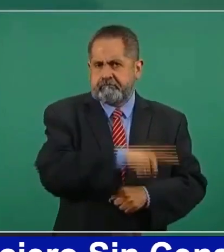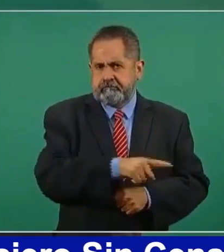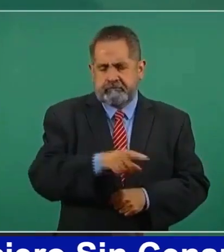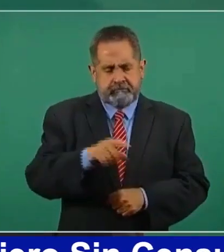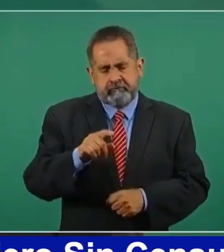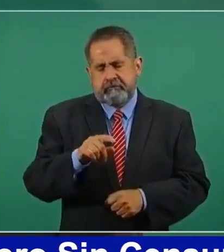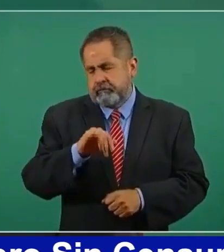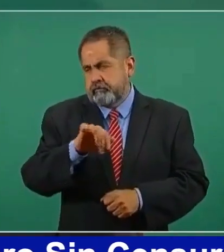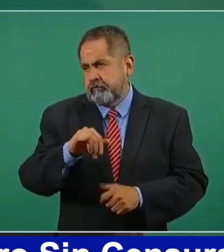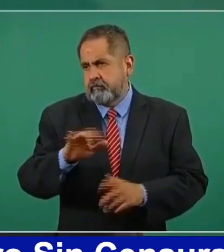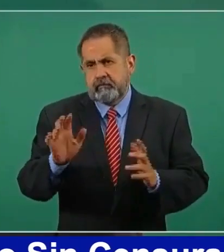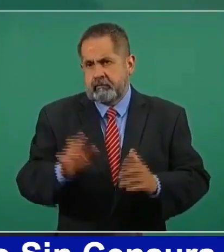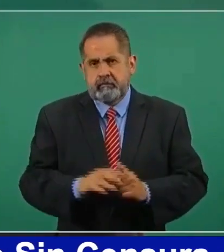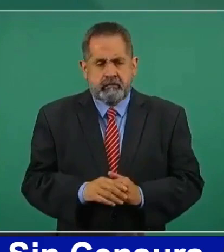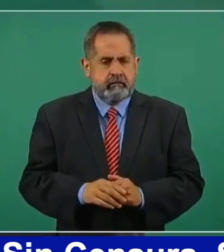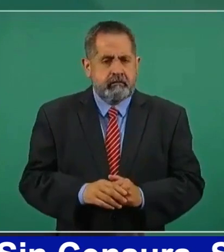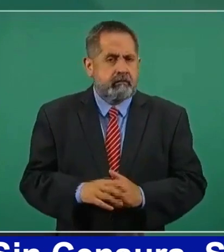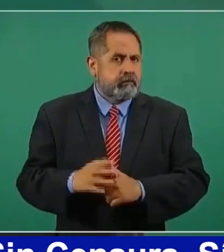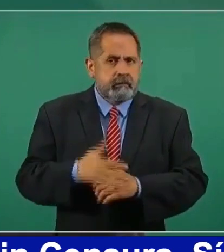porque